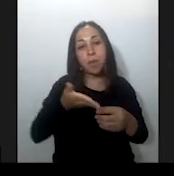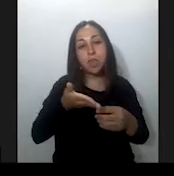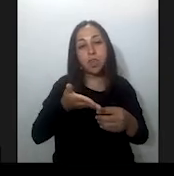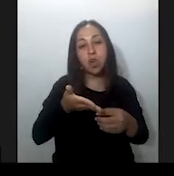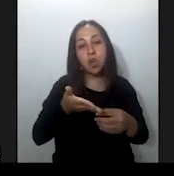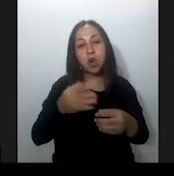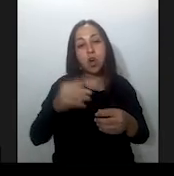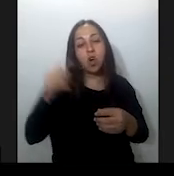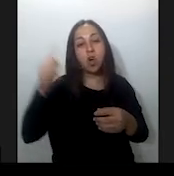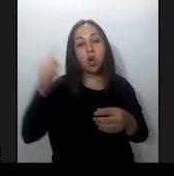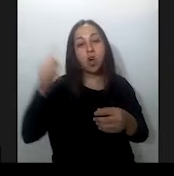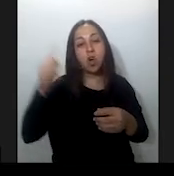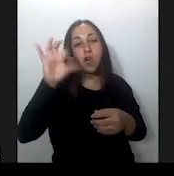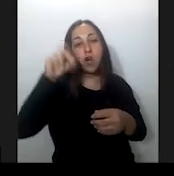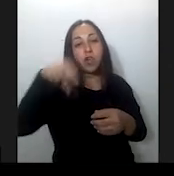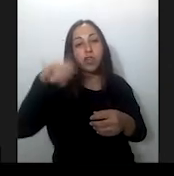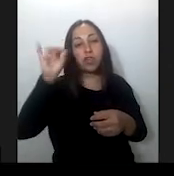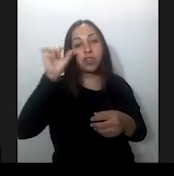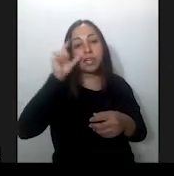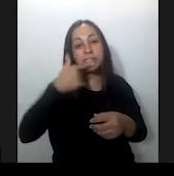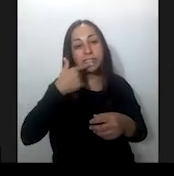promedio Londres, por ejemplo.